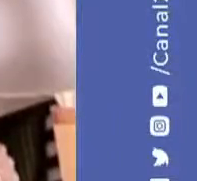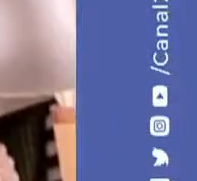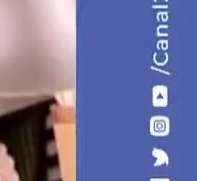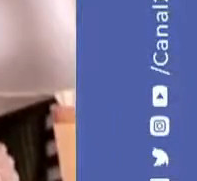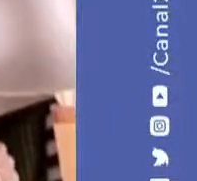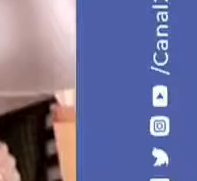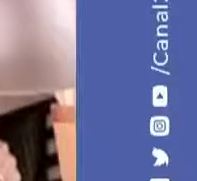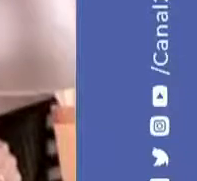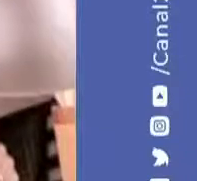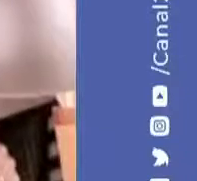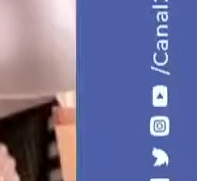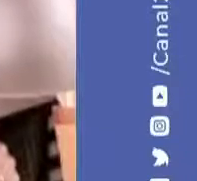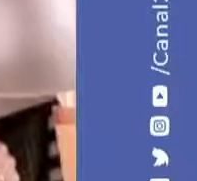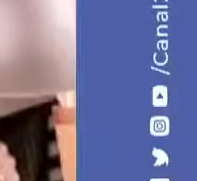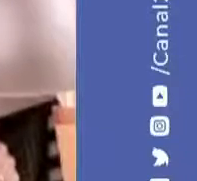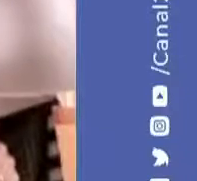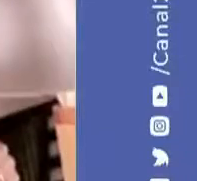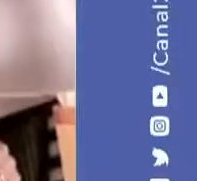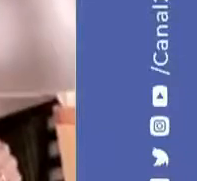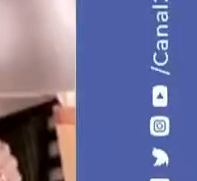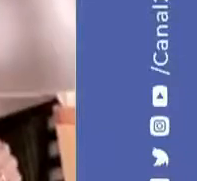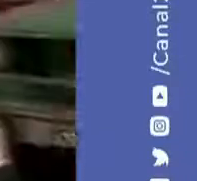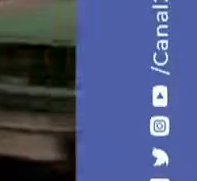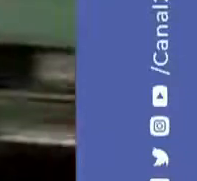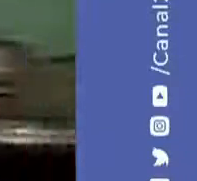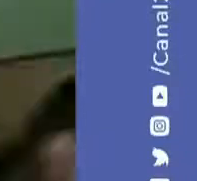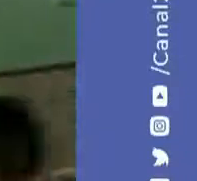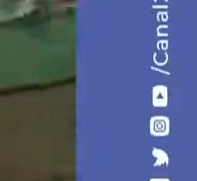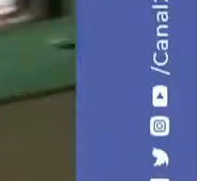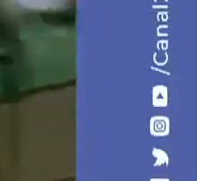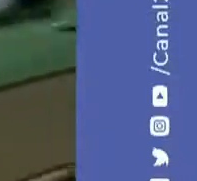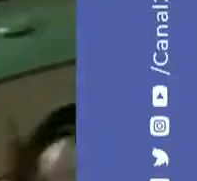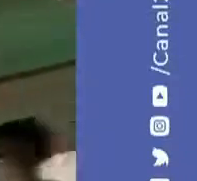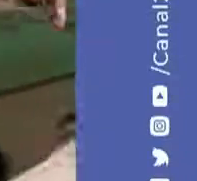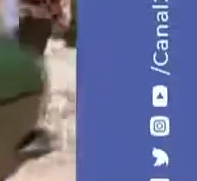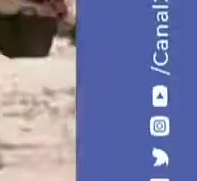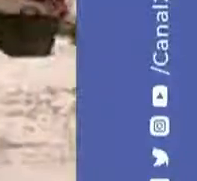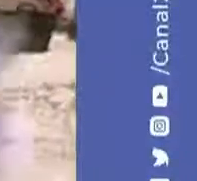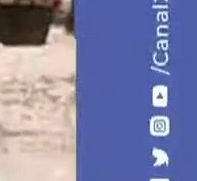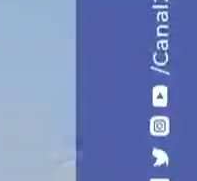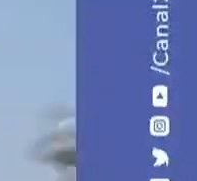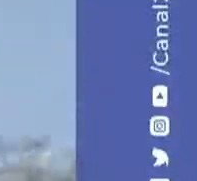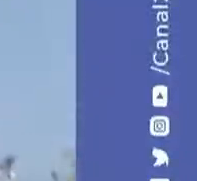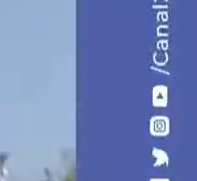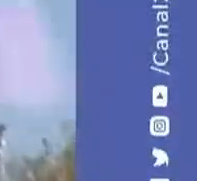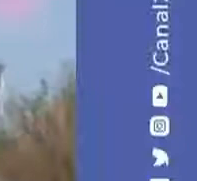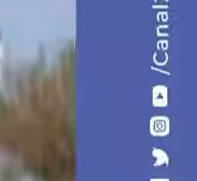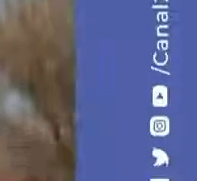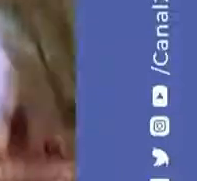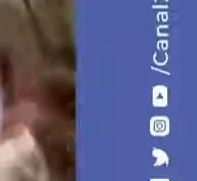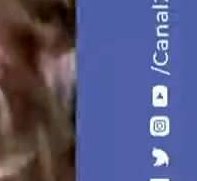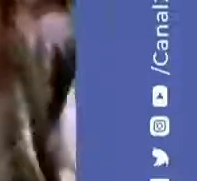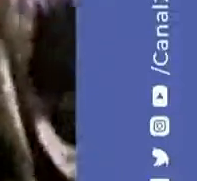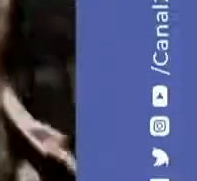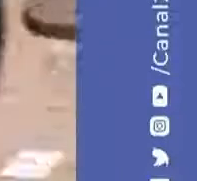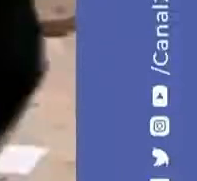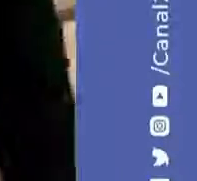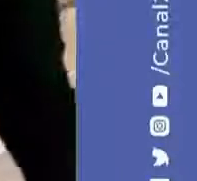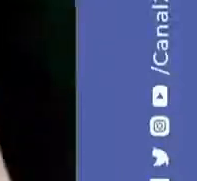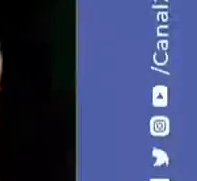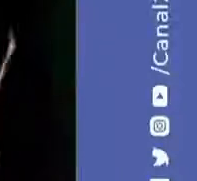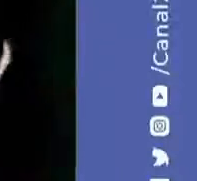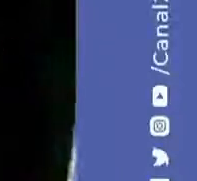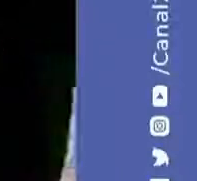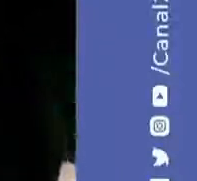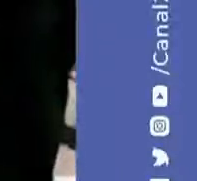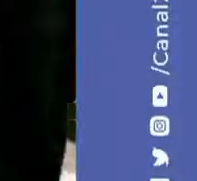verdad. ¿Ves cómo contigo no se puede hablar? Para reducir los accidentes laborales, hagamos una jornada de huelga. Si lo raro es